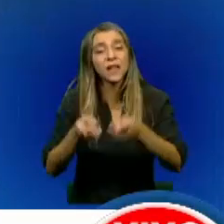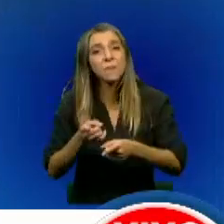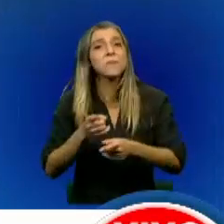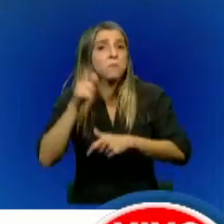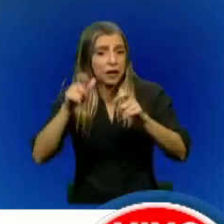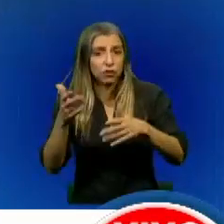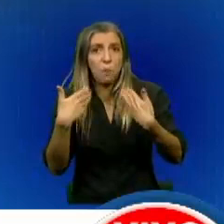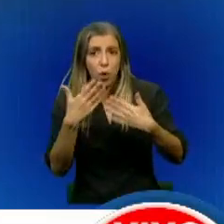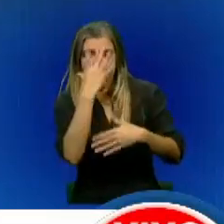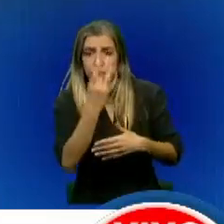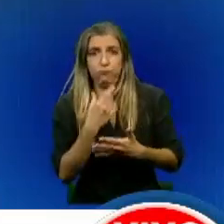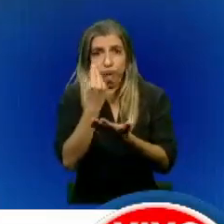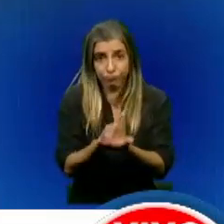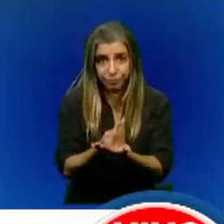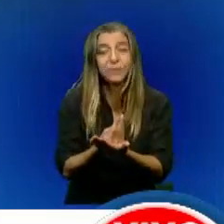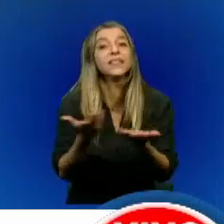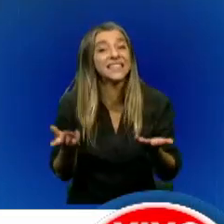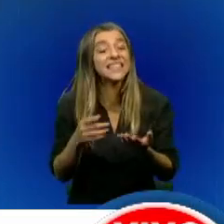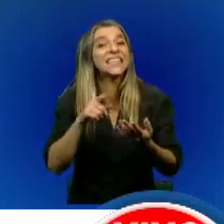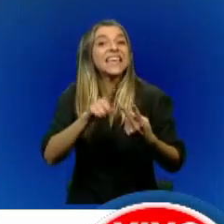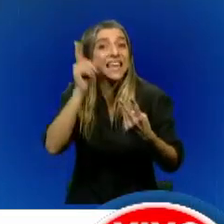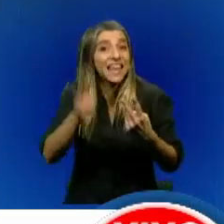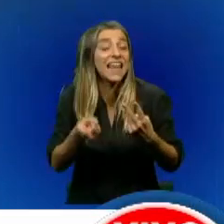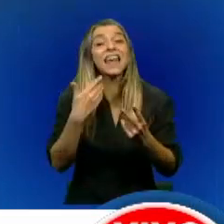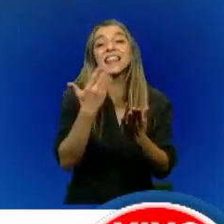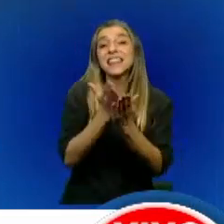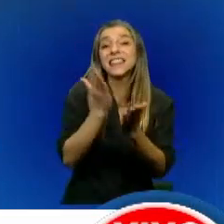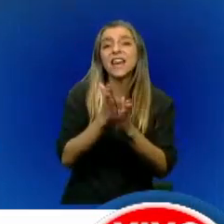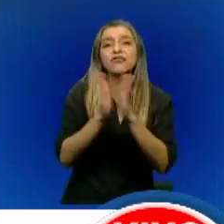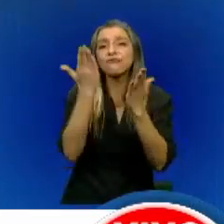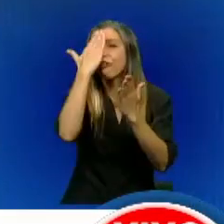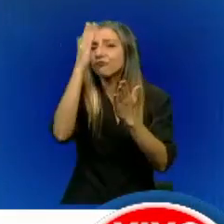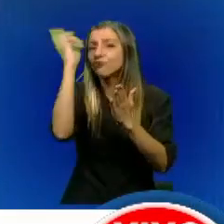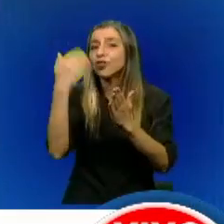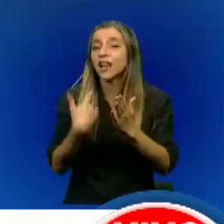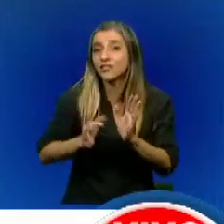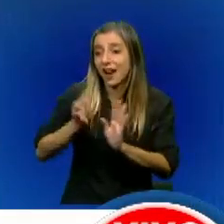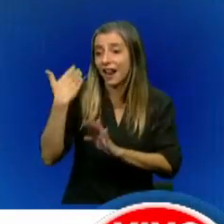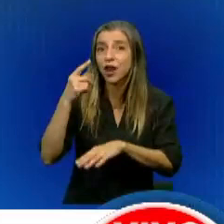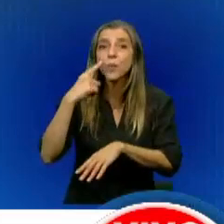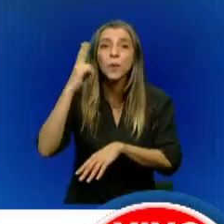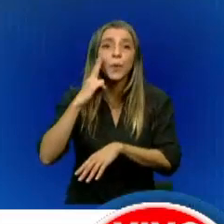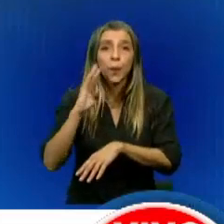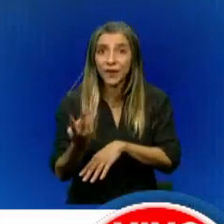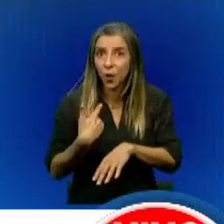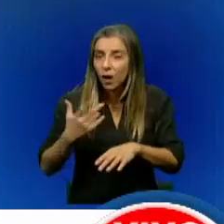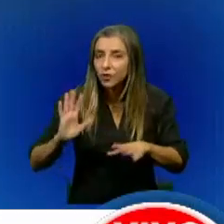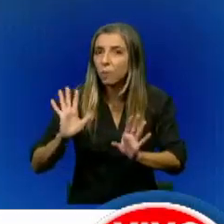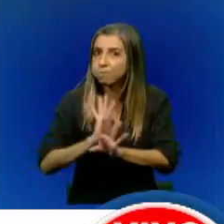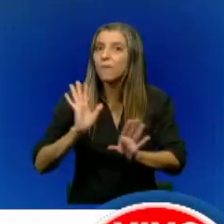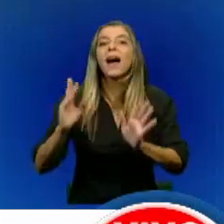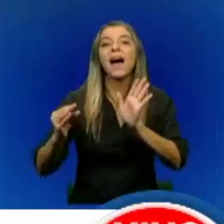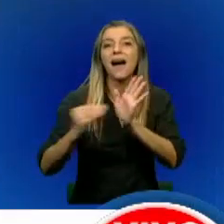está garantizado en nuestra Constitución Nacional desde 1994, que se constitucionalizó en el